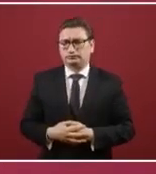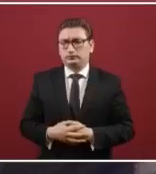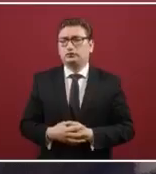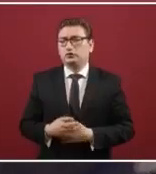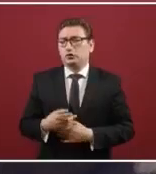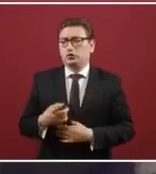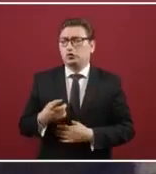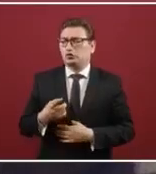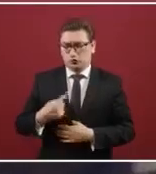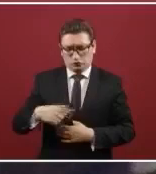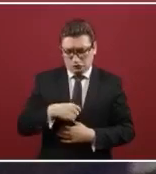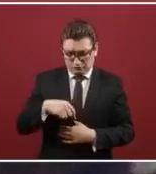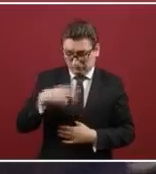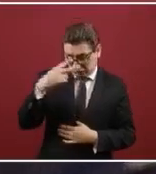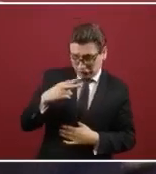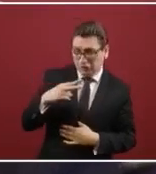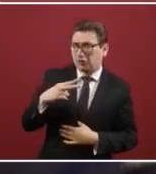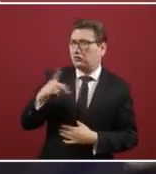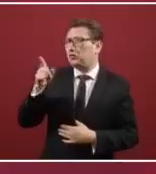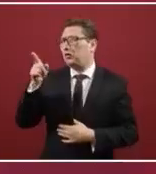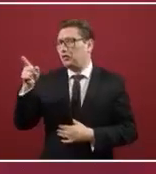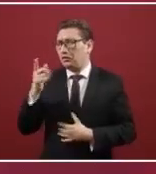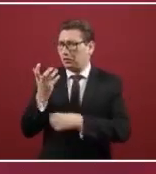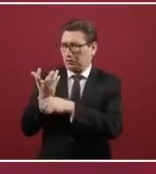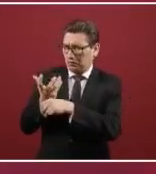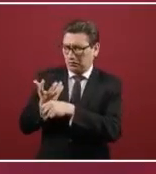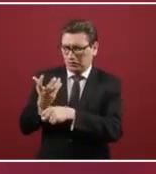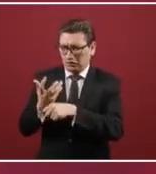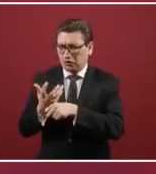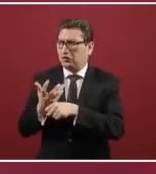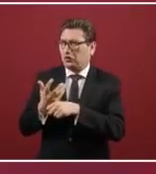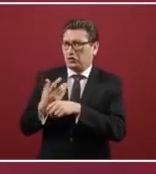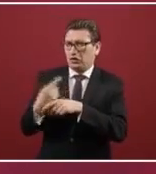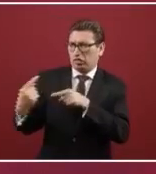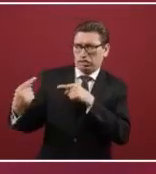Nosotros no queremos tener ningún tipo de